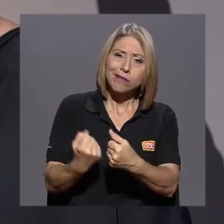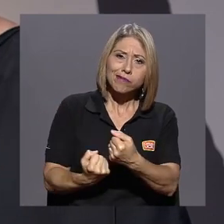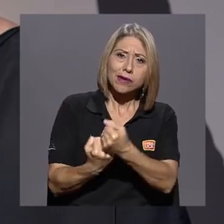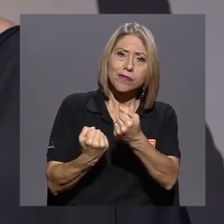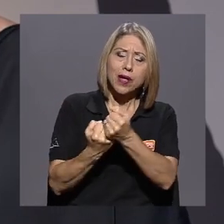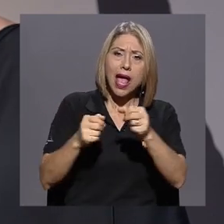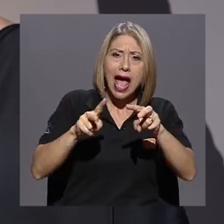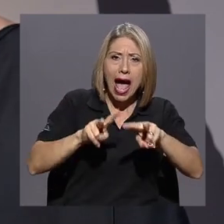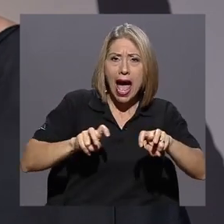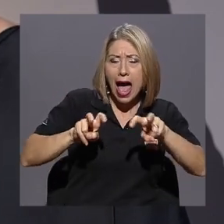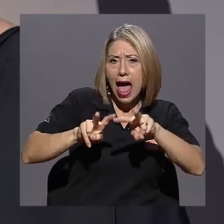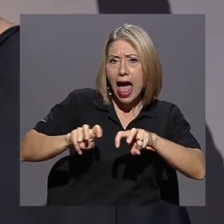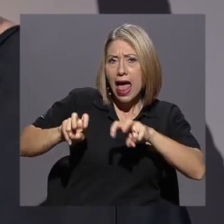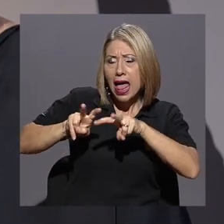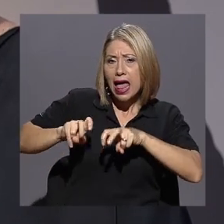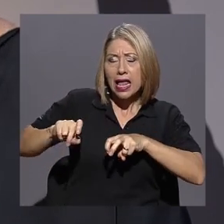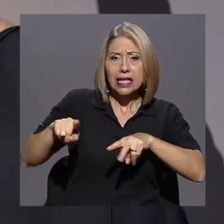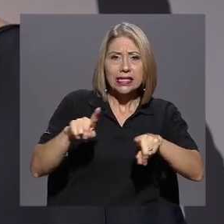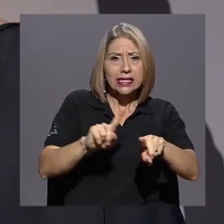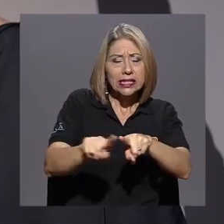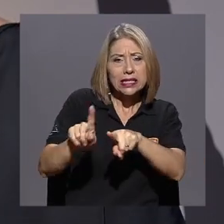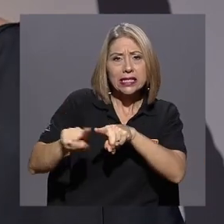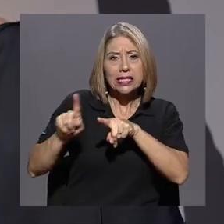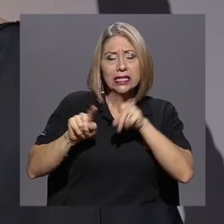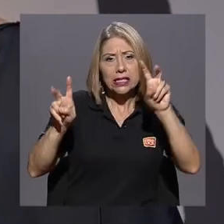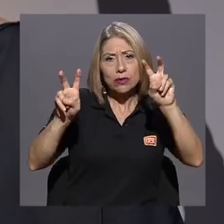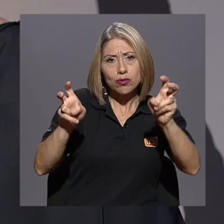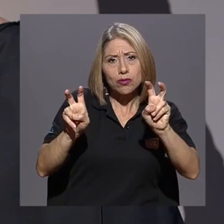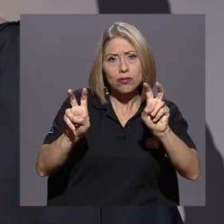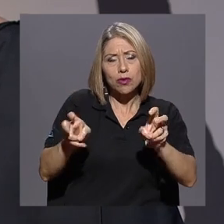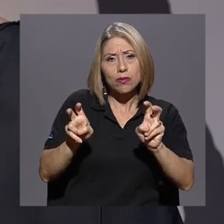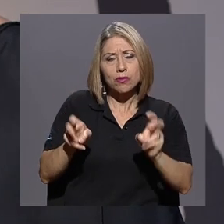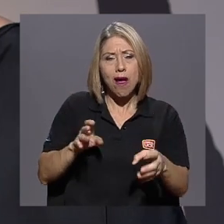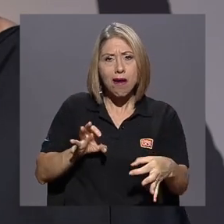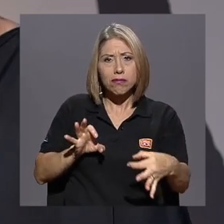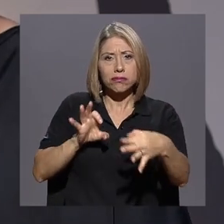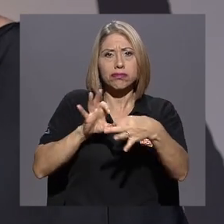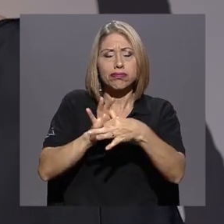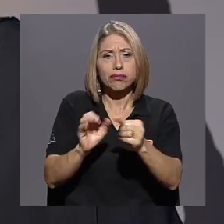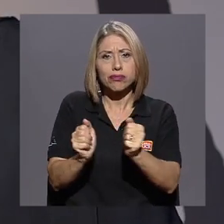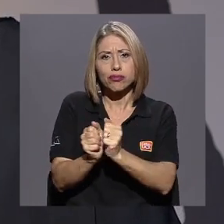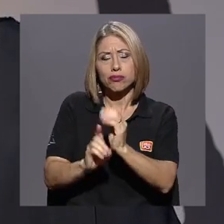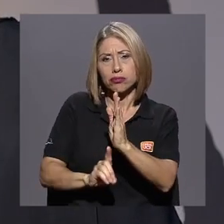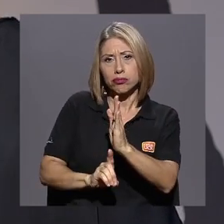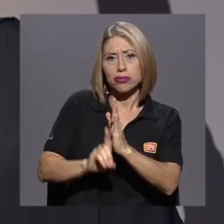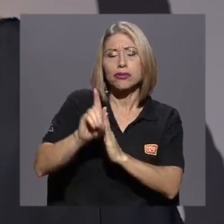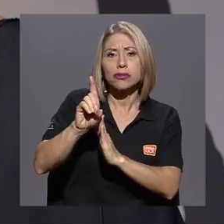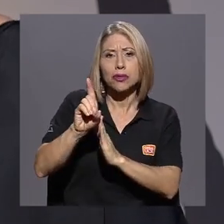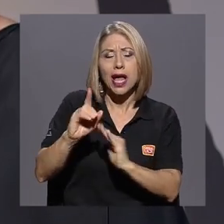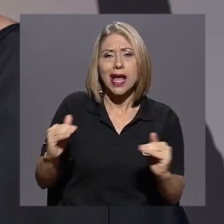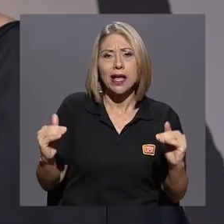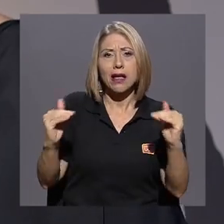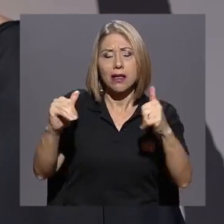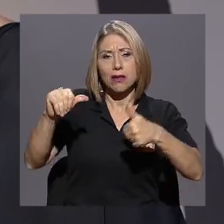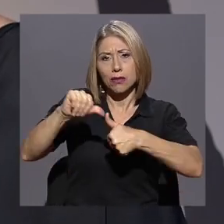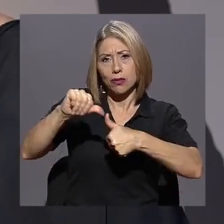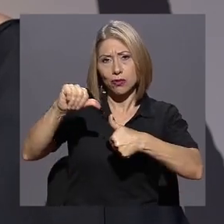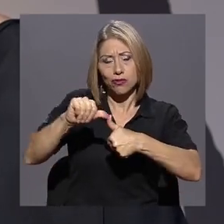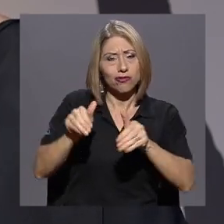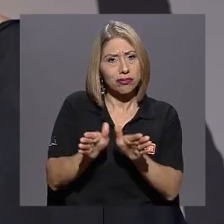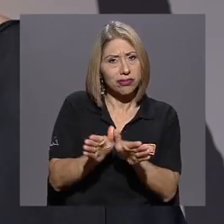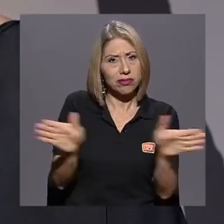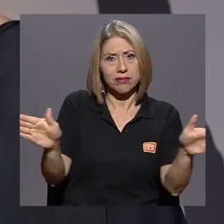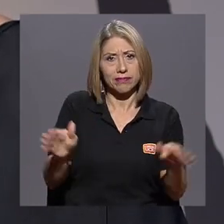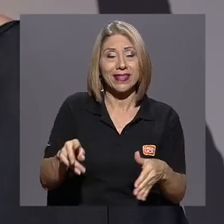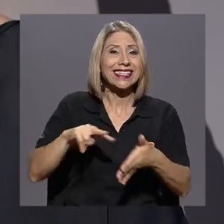análisis en distintas temáticas que tiene que ver con el desarrollo a nivel centroamericano en